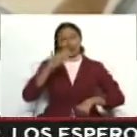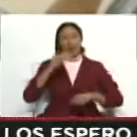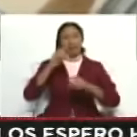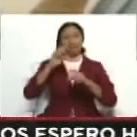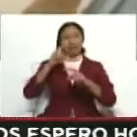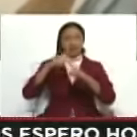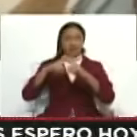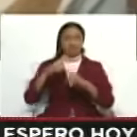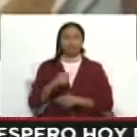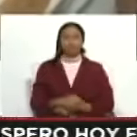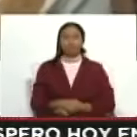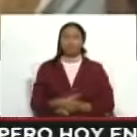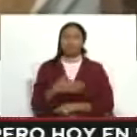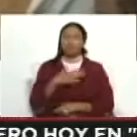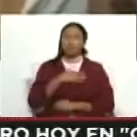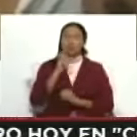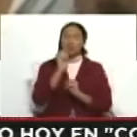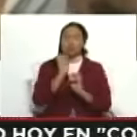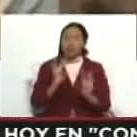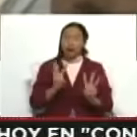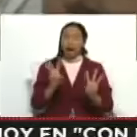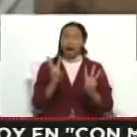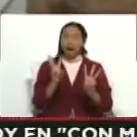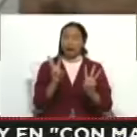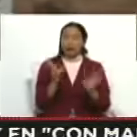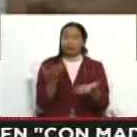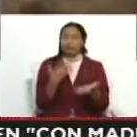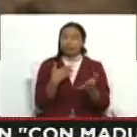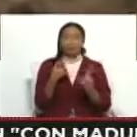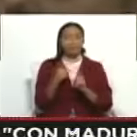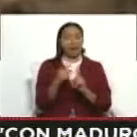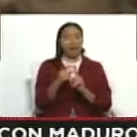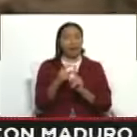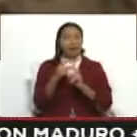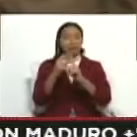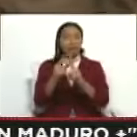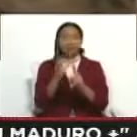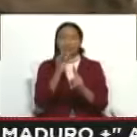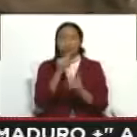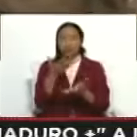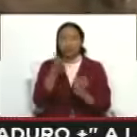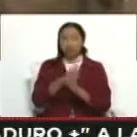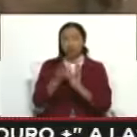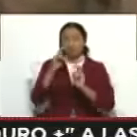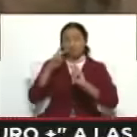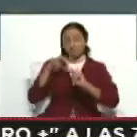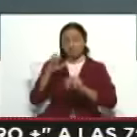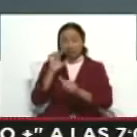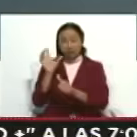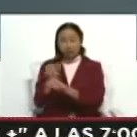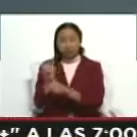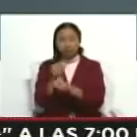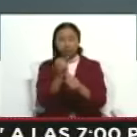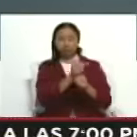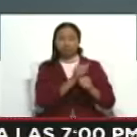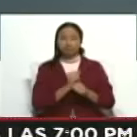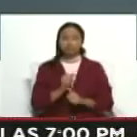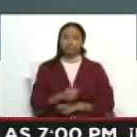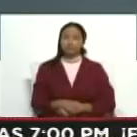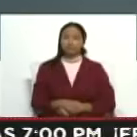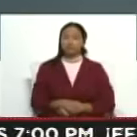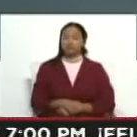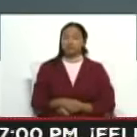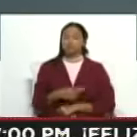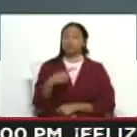sin palabras, esta serie de hallazgos, de revelaciones, de la abierta